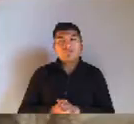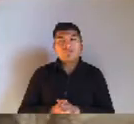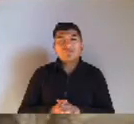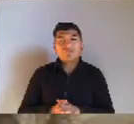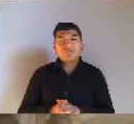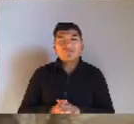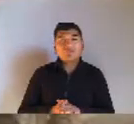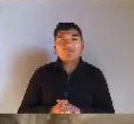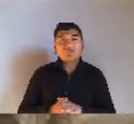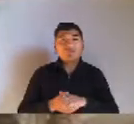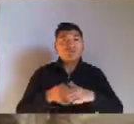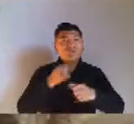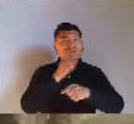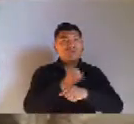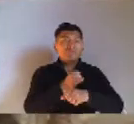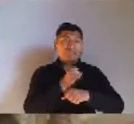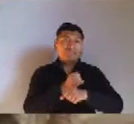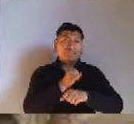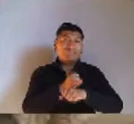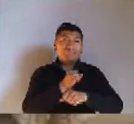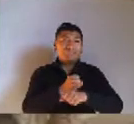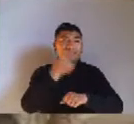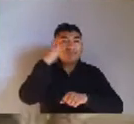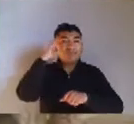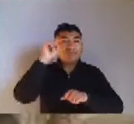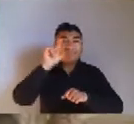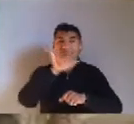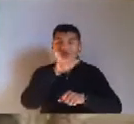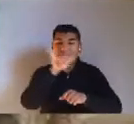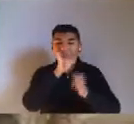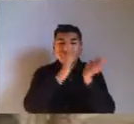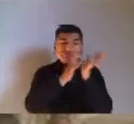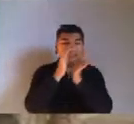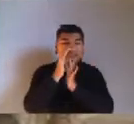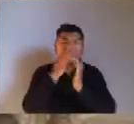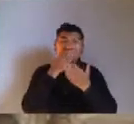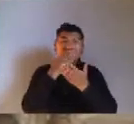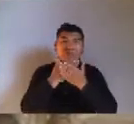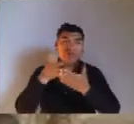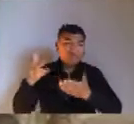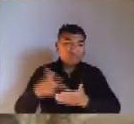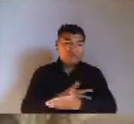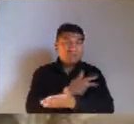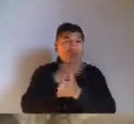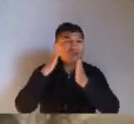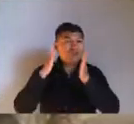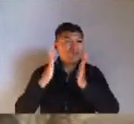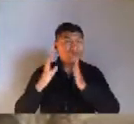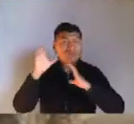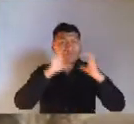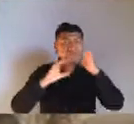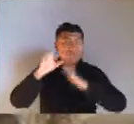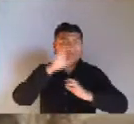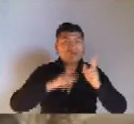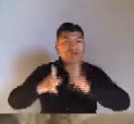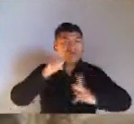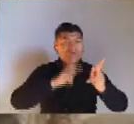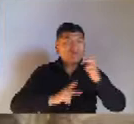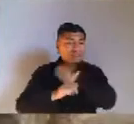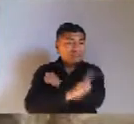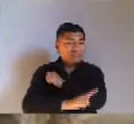Por la iglesia, para que como Jesús, el buen pastor, busque a las personas y